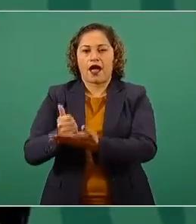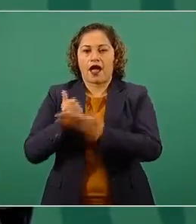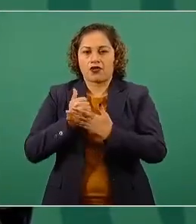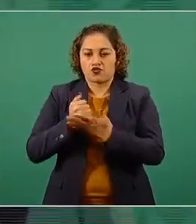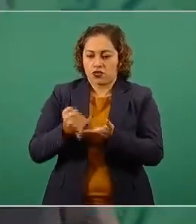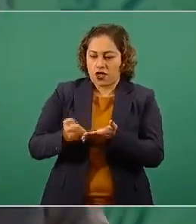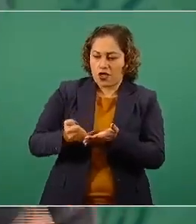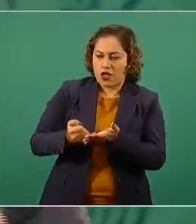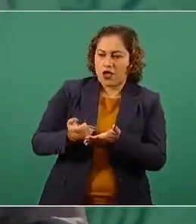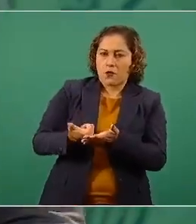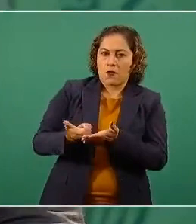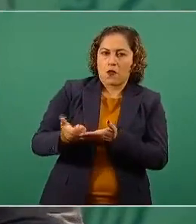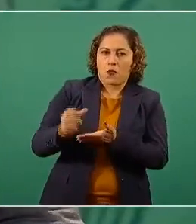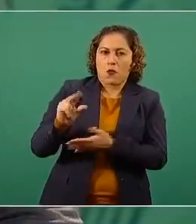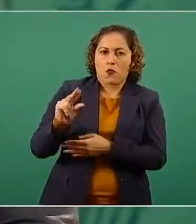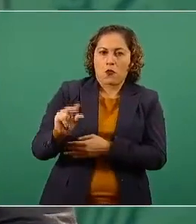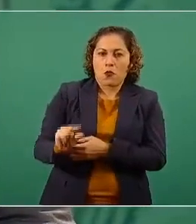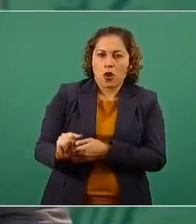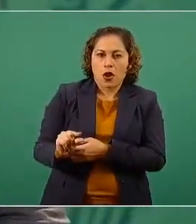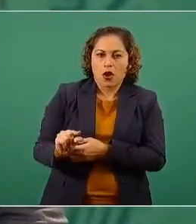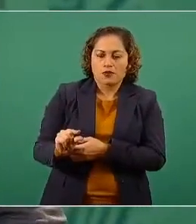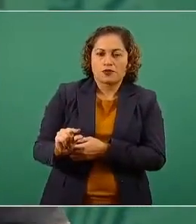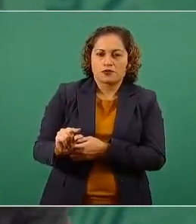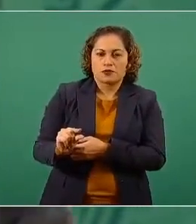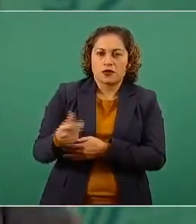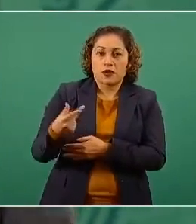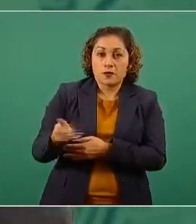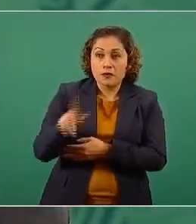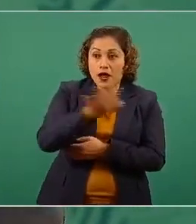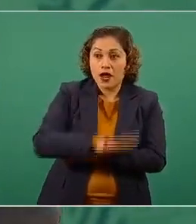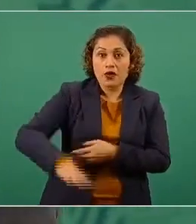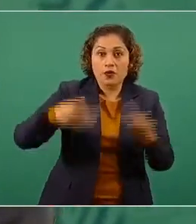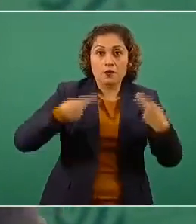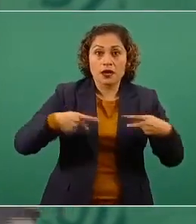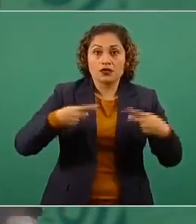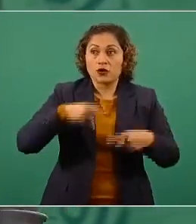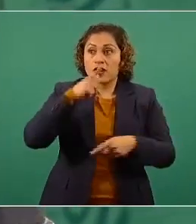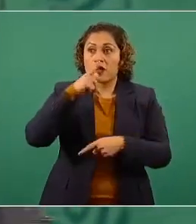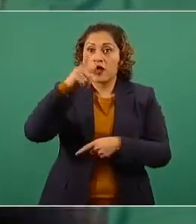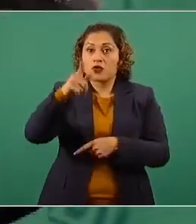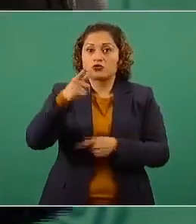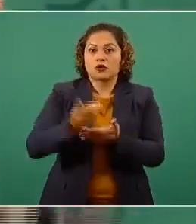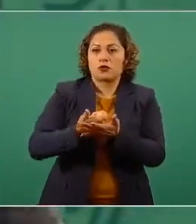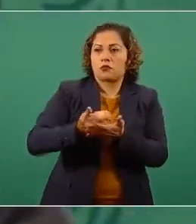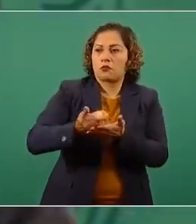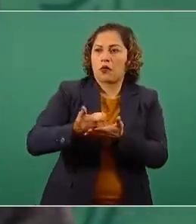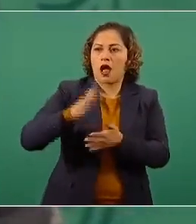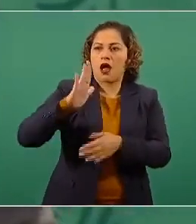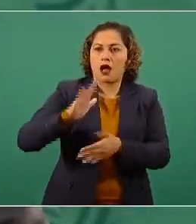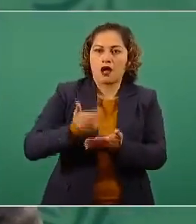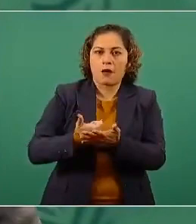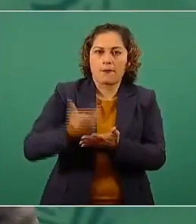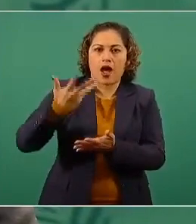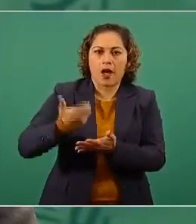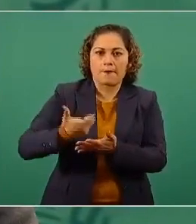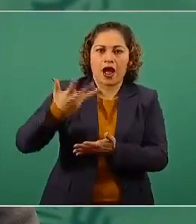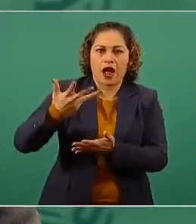pagan los consumidores de energía eléctrica, de lo que paga el pueblo por la energía eléctrica,